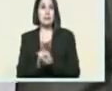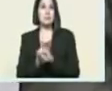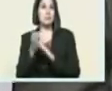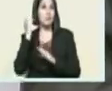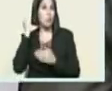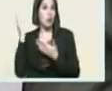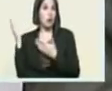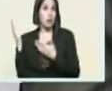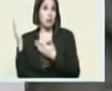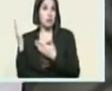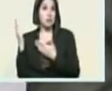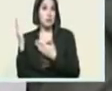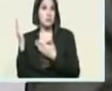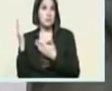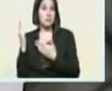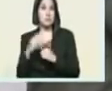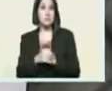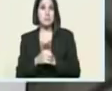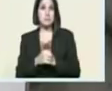joven muchacha,